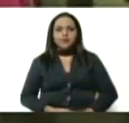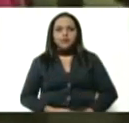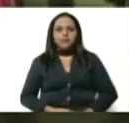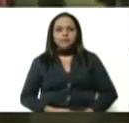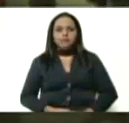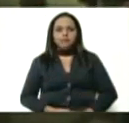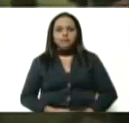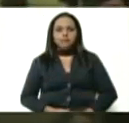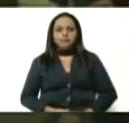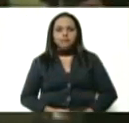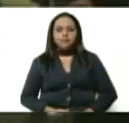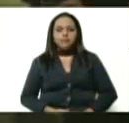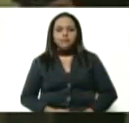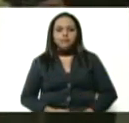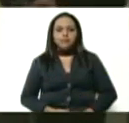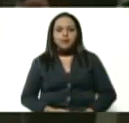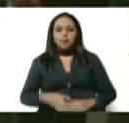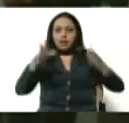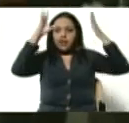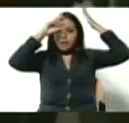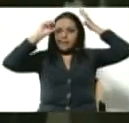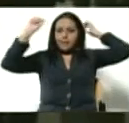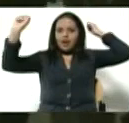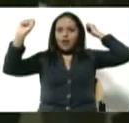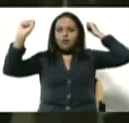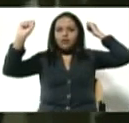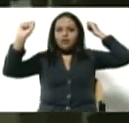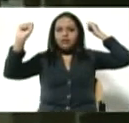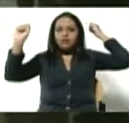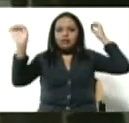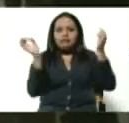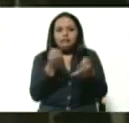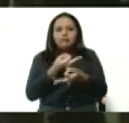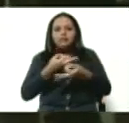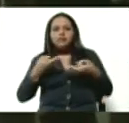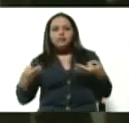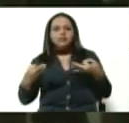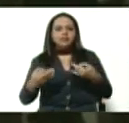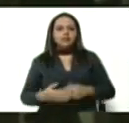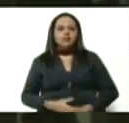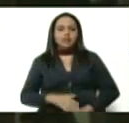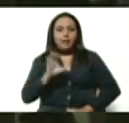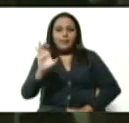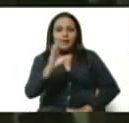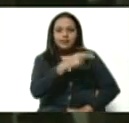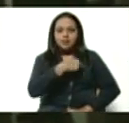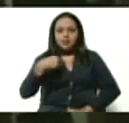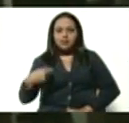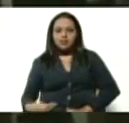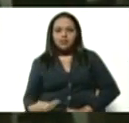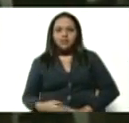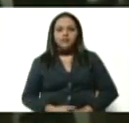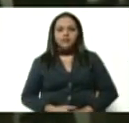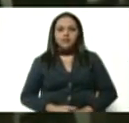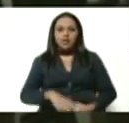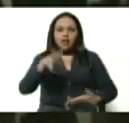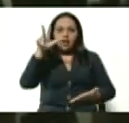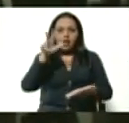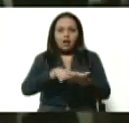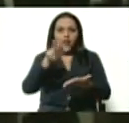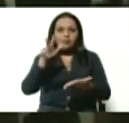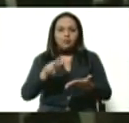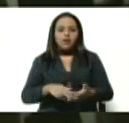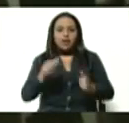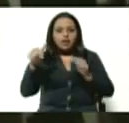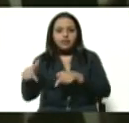Li Baurón, embajador extraordinario y plenipotenciario de la República Popular China, acreditado ante el gobierno de la